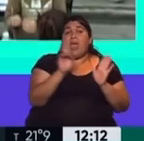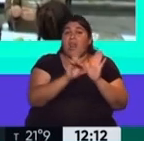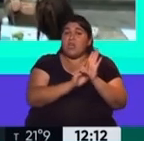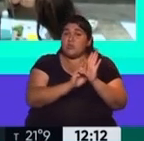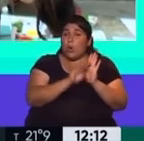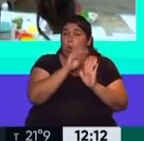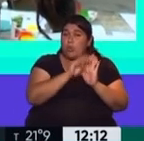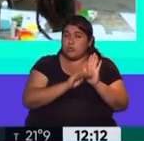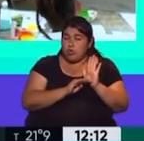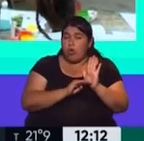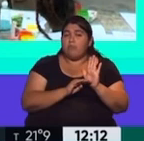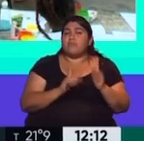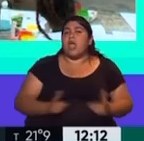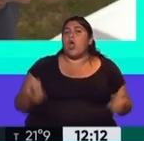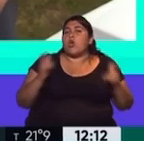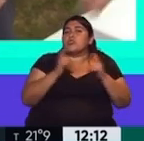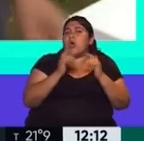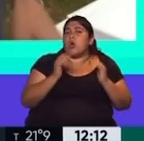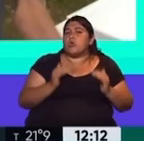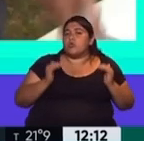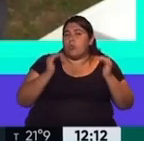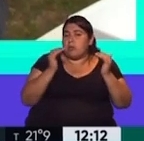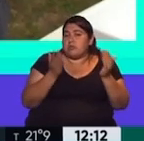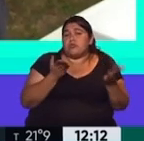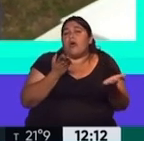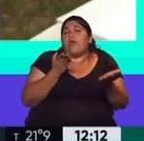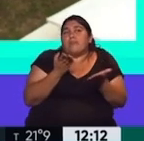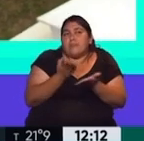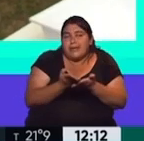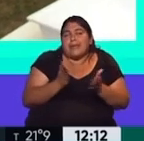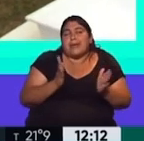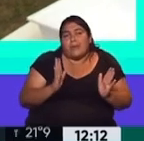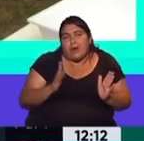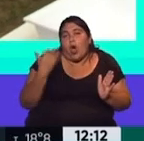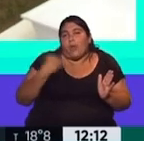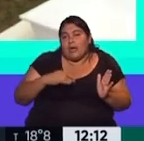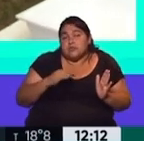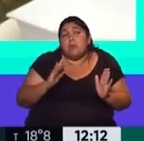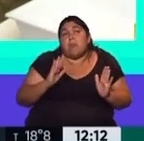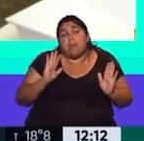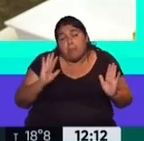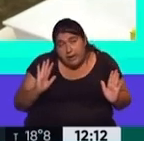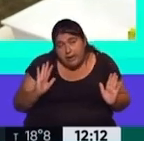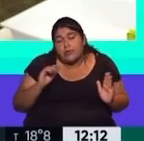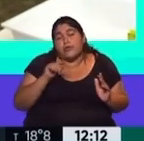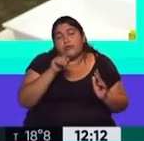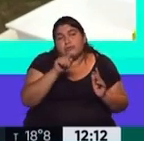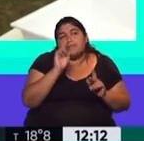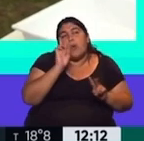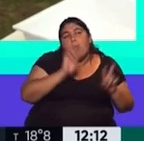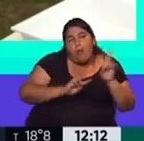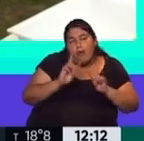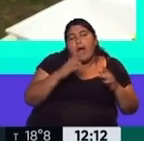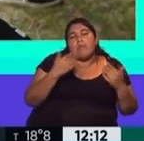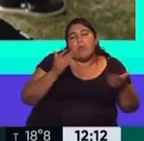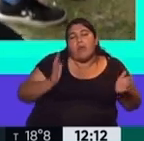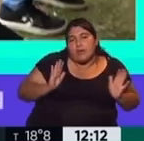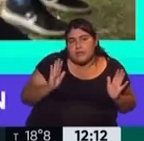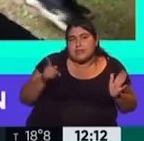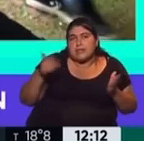salió del consejo superior prevé excepciones o sea nosotros entendemos que siempre en toda la situación se presenta las